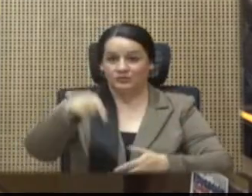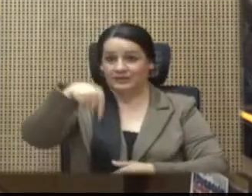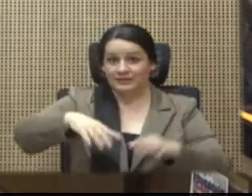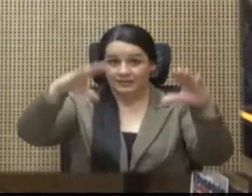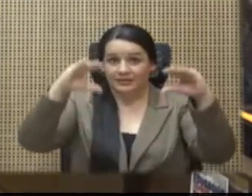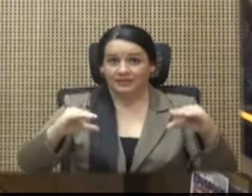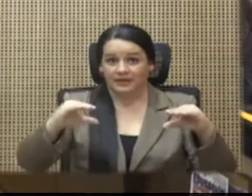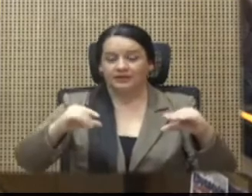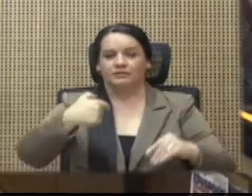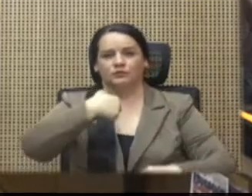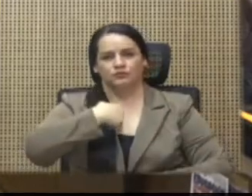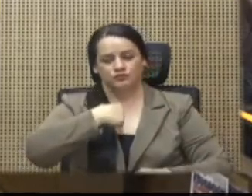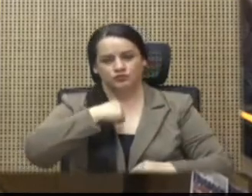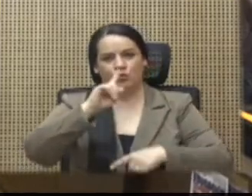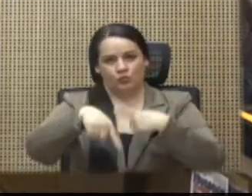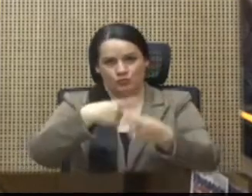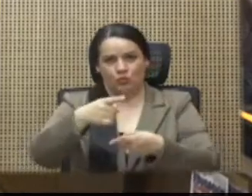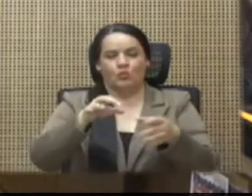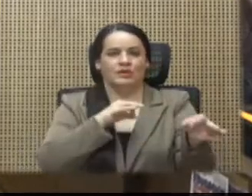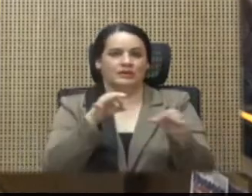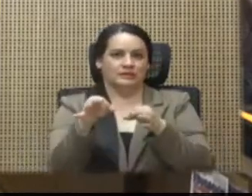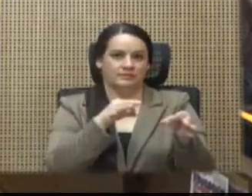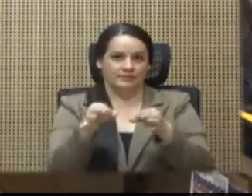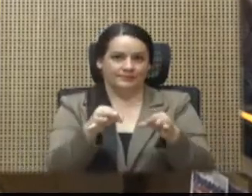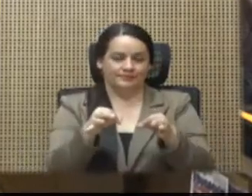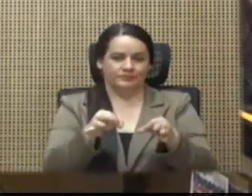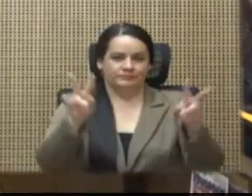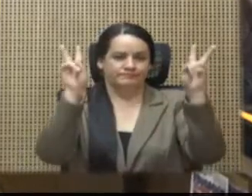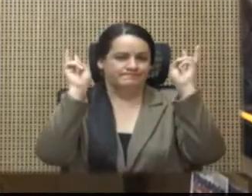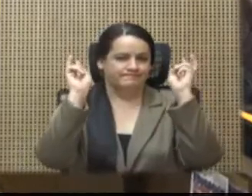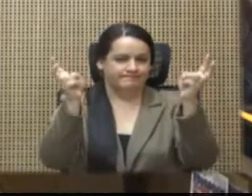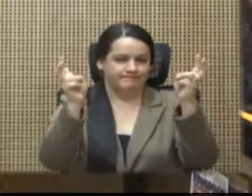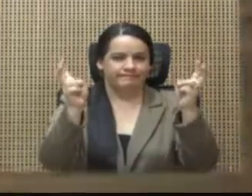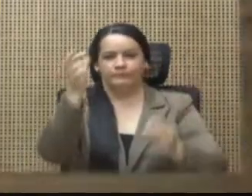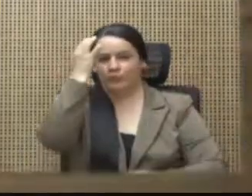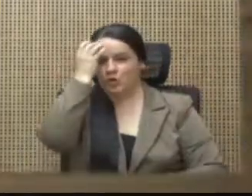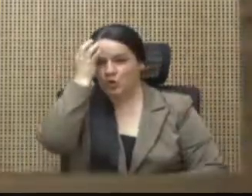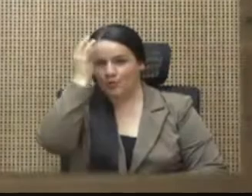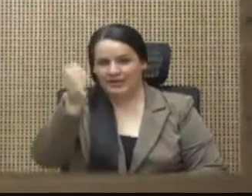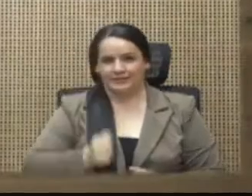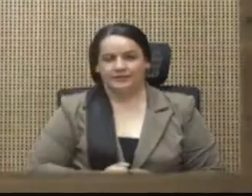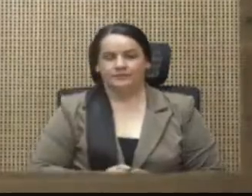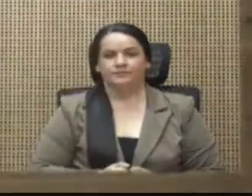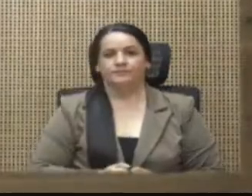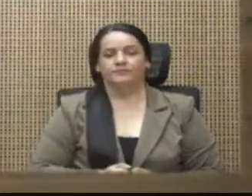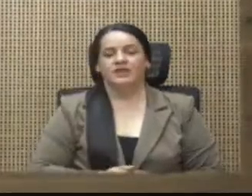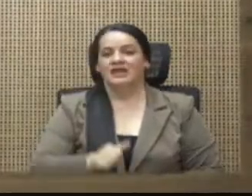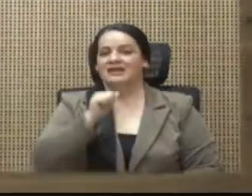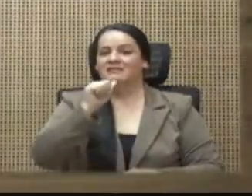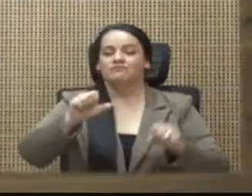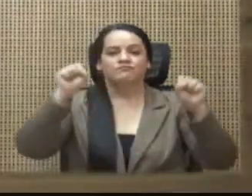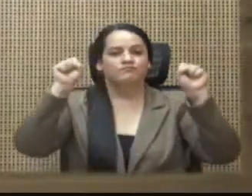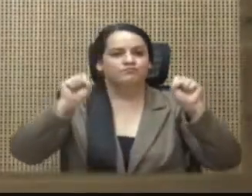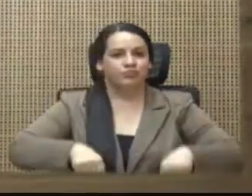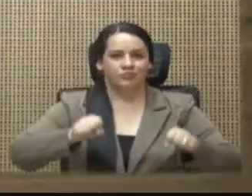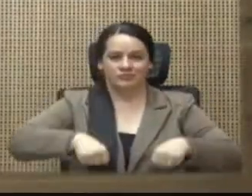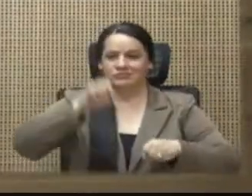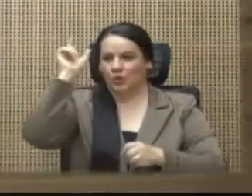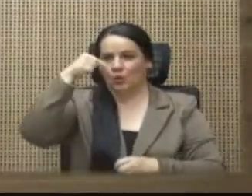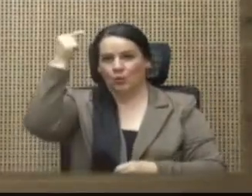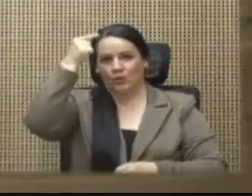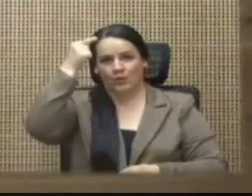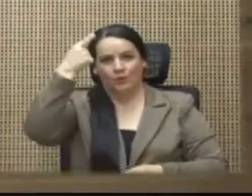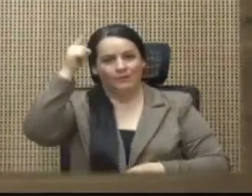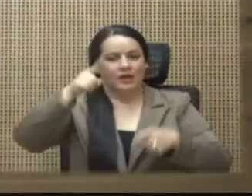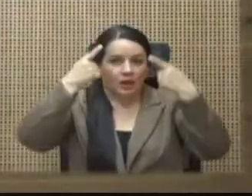tema preocupante: la incapacidad del gobierno para lograr acuerdos, esta vez con